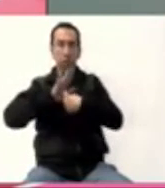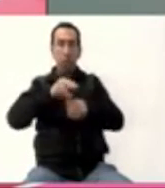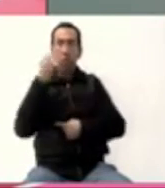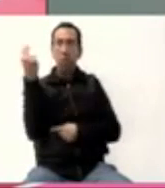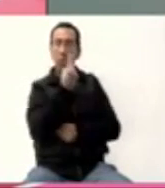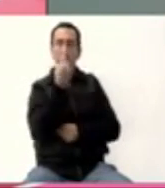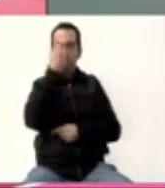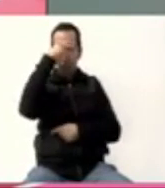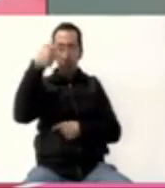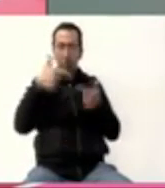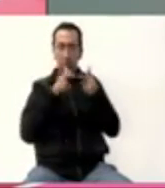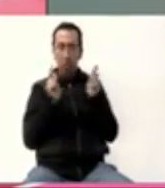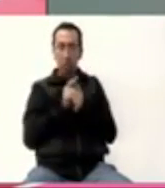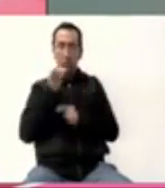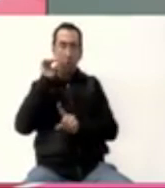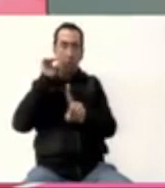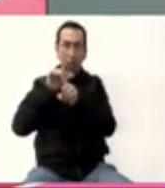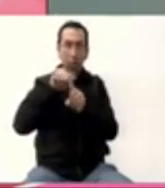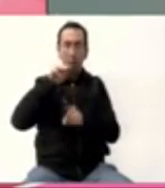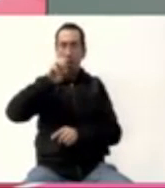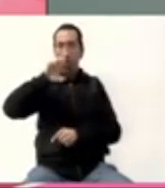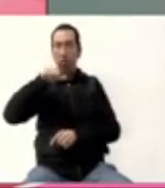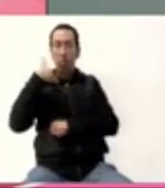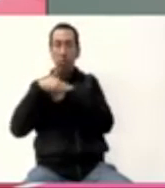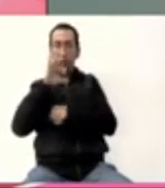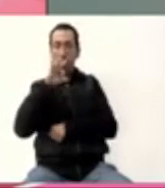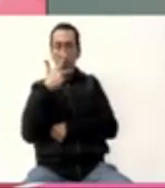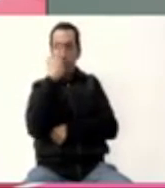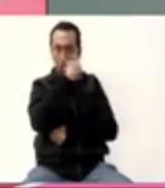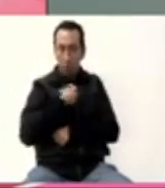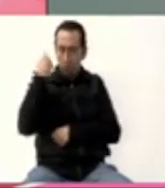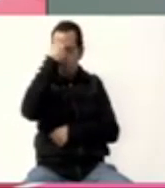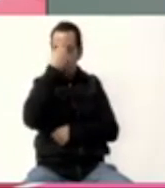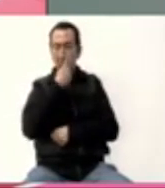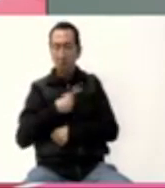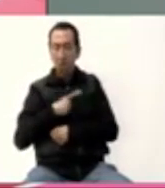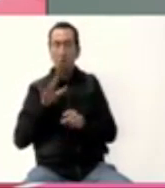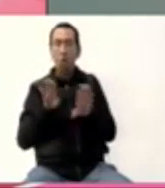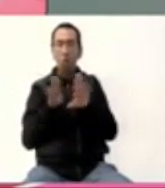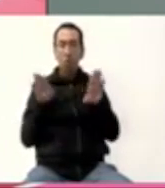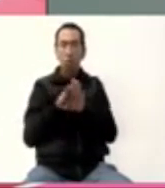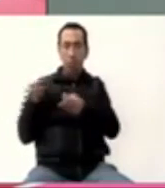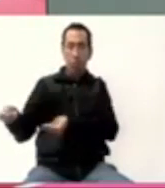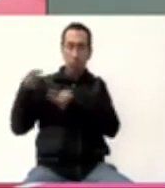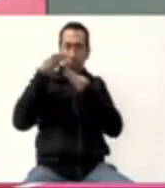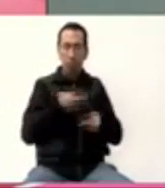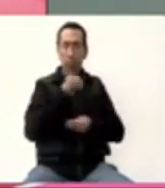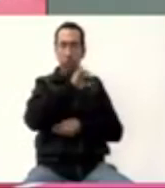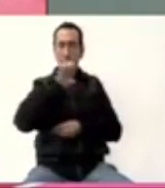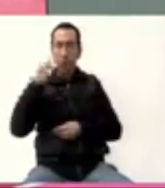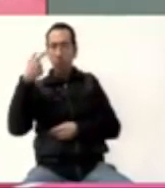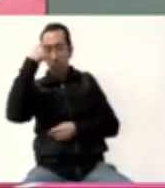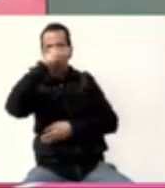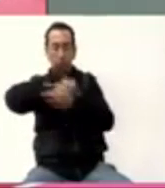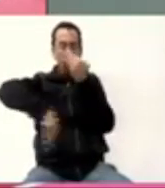requerimiento a este partido político para que dentro del plazo de 48 horas comunique a este consejo, al instituto, toda